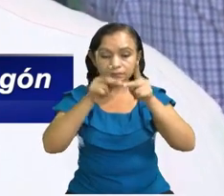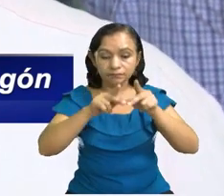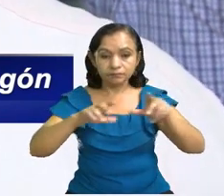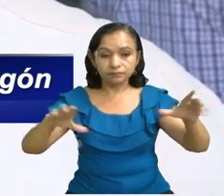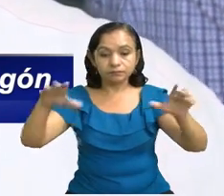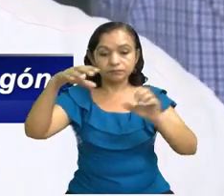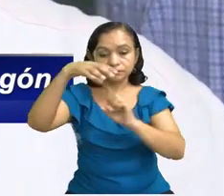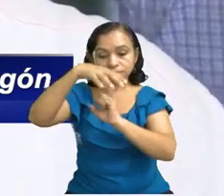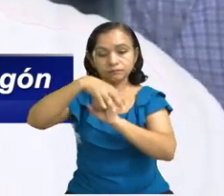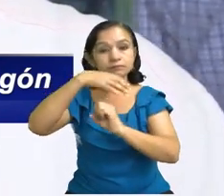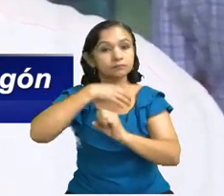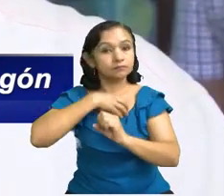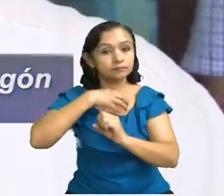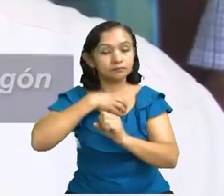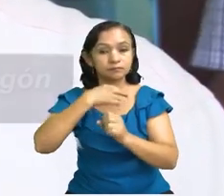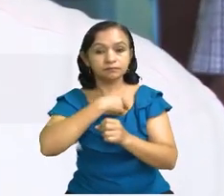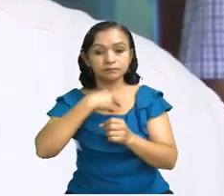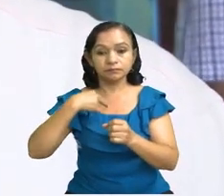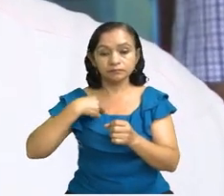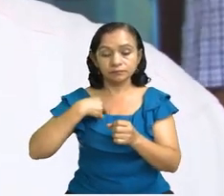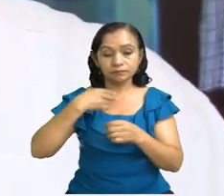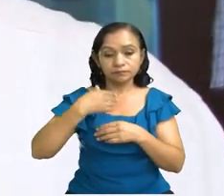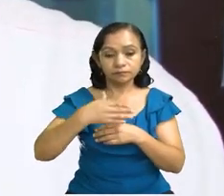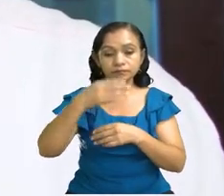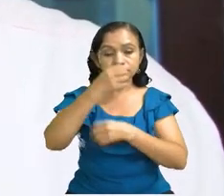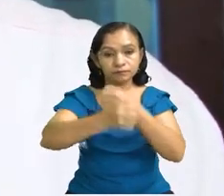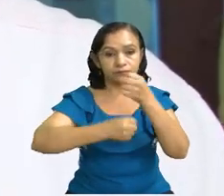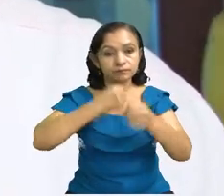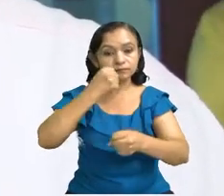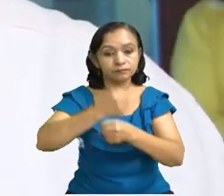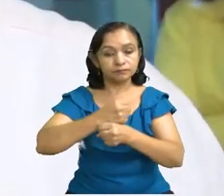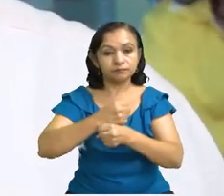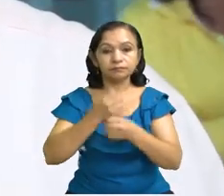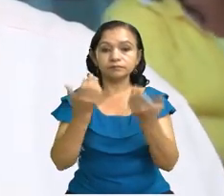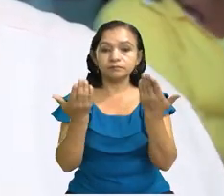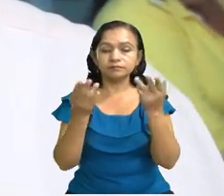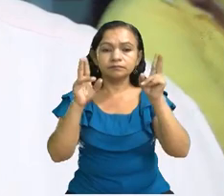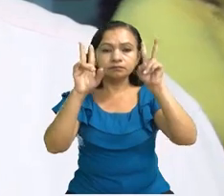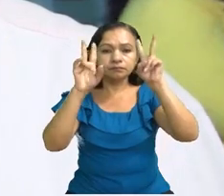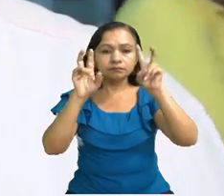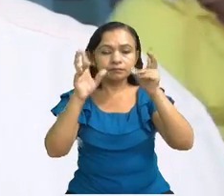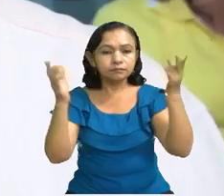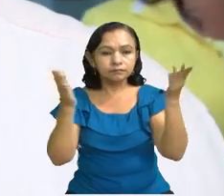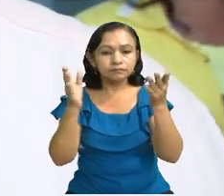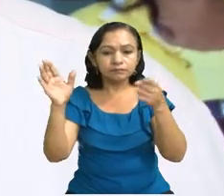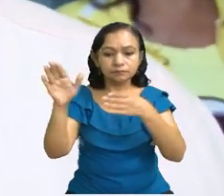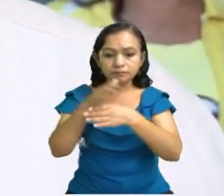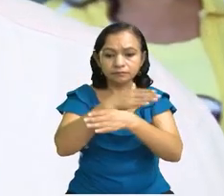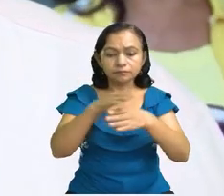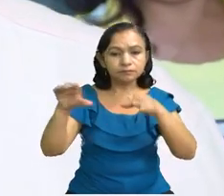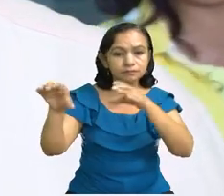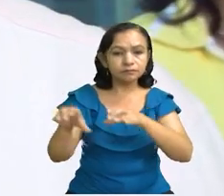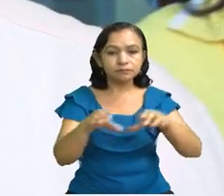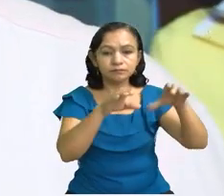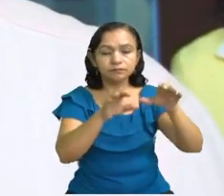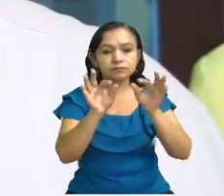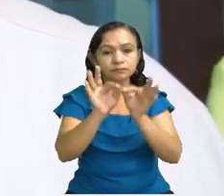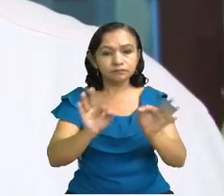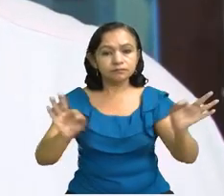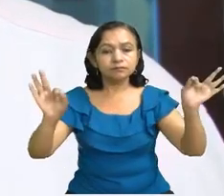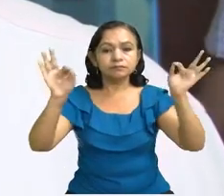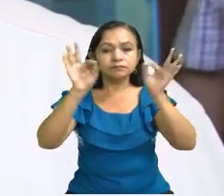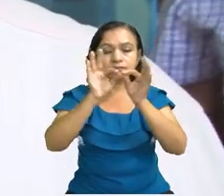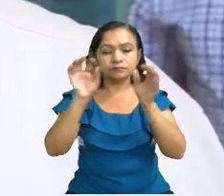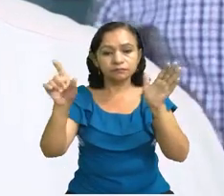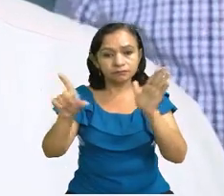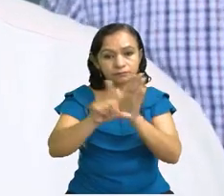comisión para ejecutar en lo que va de este año. Eso tiene que ver con varios aspectos muy importantes, que por ejemplo la